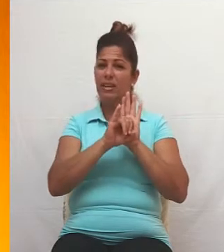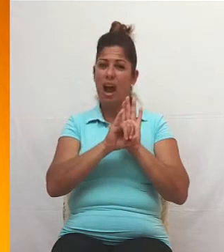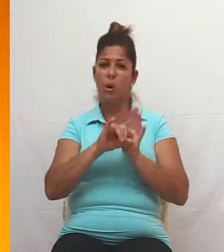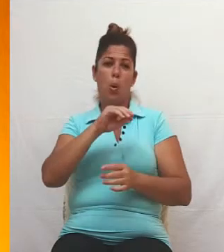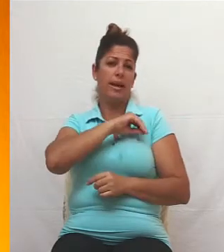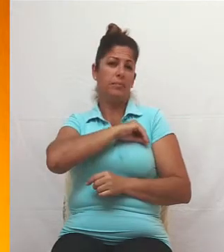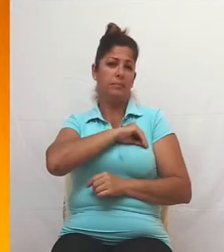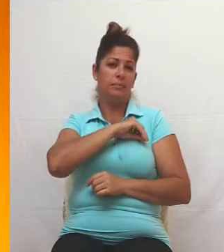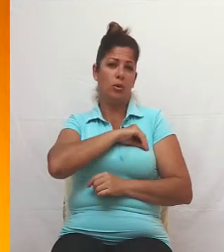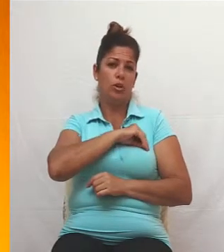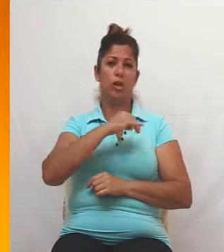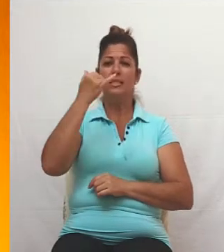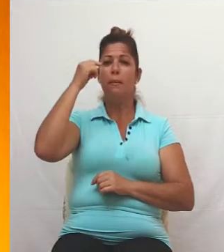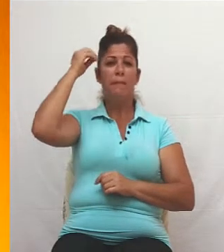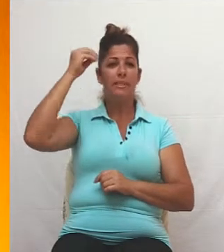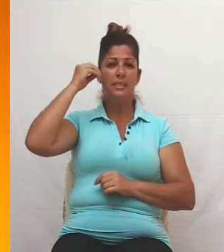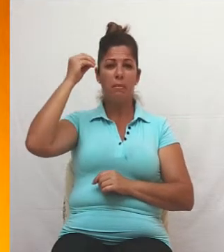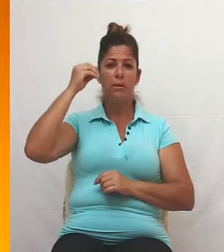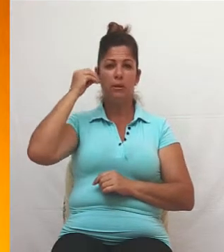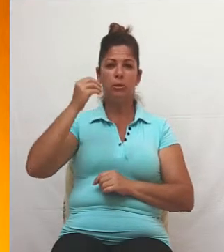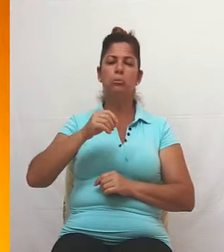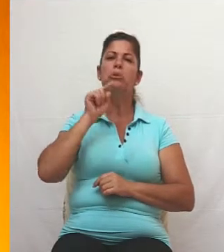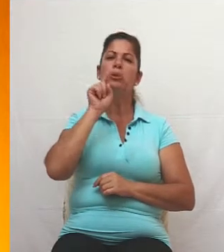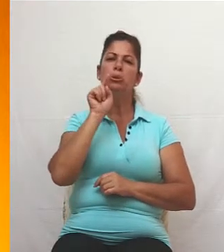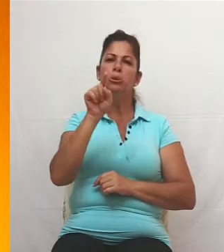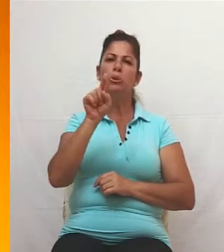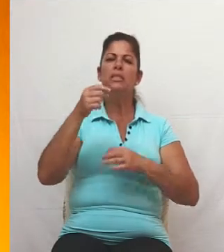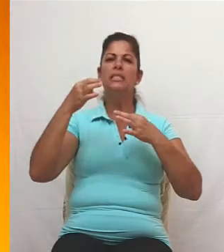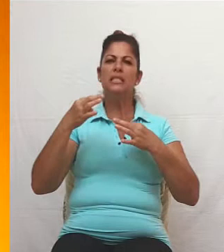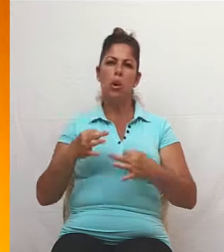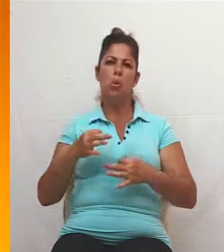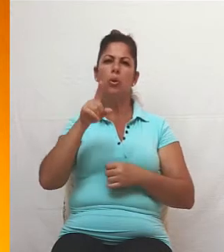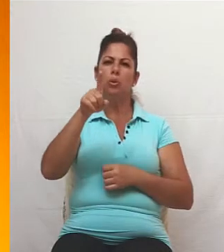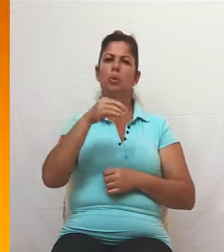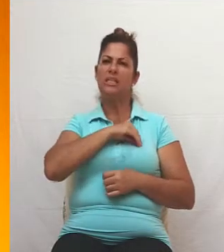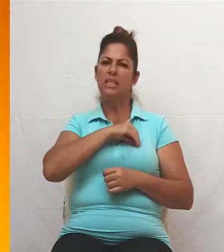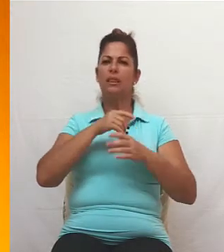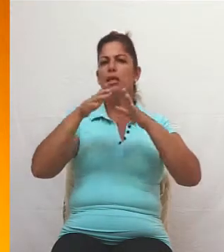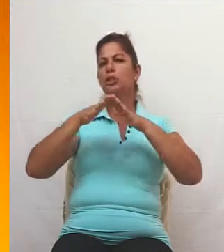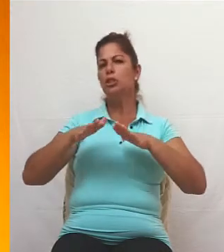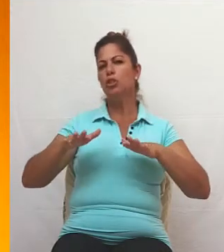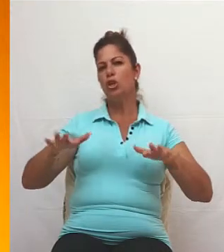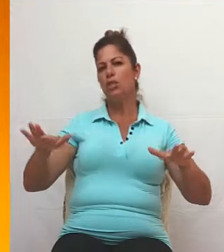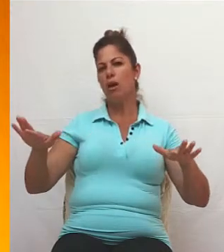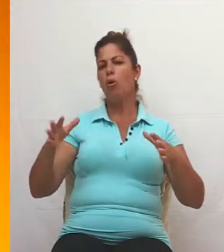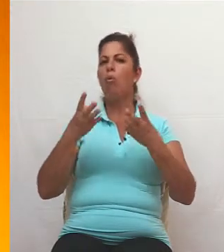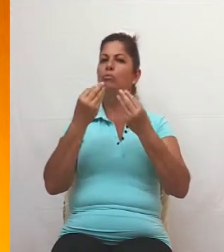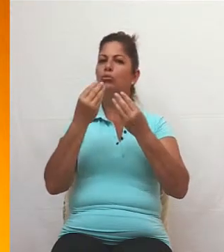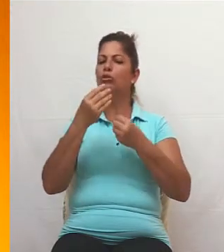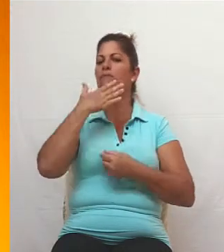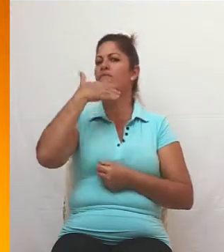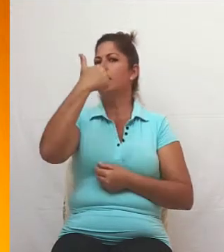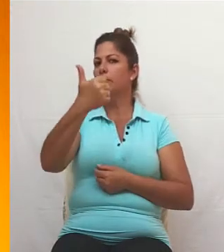pensamientos y emociones que aparezcan experimentarás un estado de sosiego con